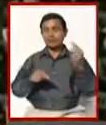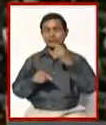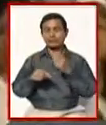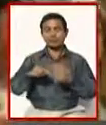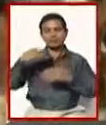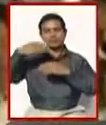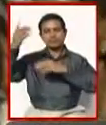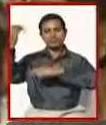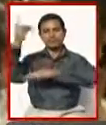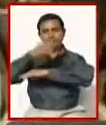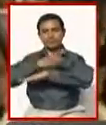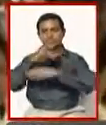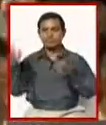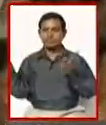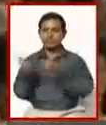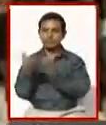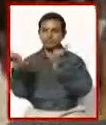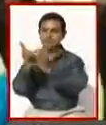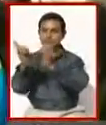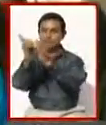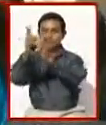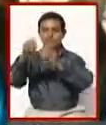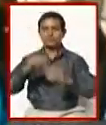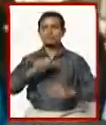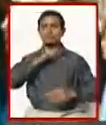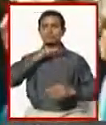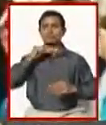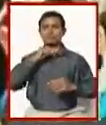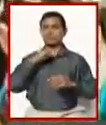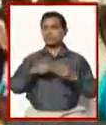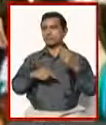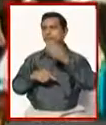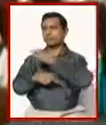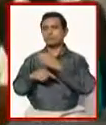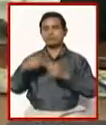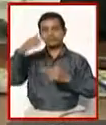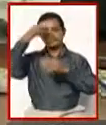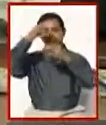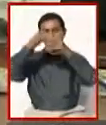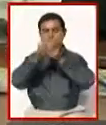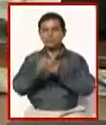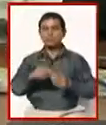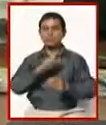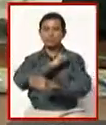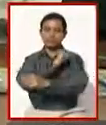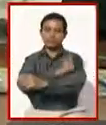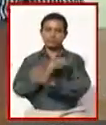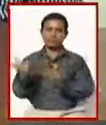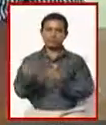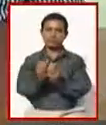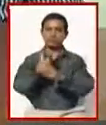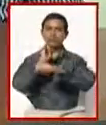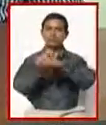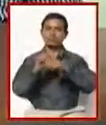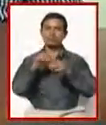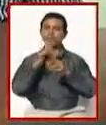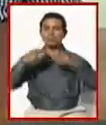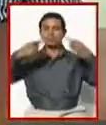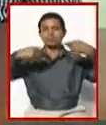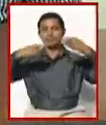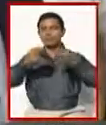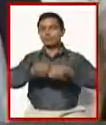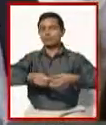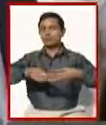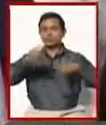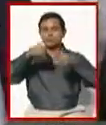los siguientes días en los encuentros que se van a realizar de pastorales los laicos comprometidos y las autoridades de la iglesia van a debatir